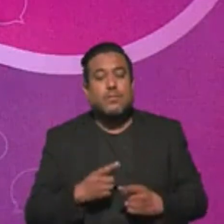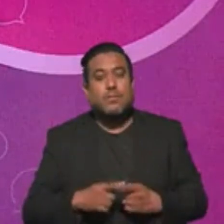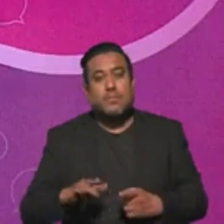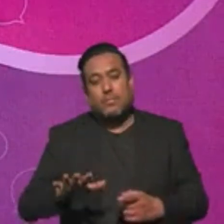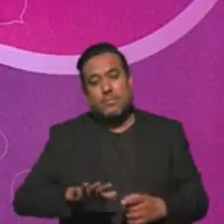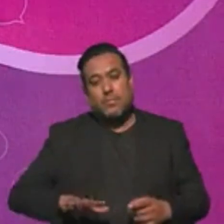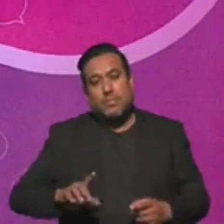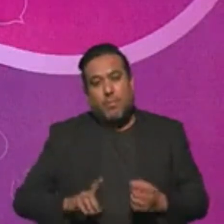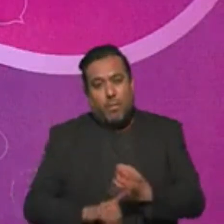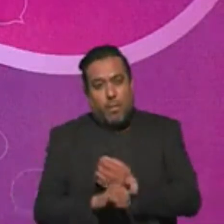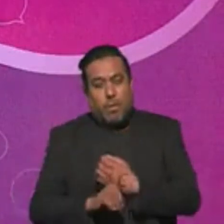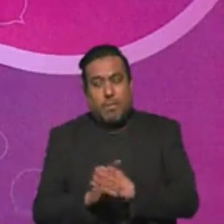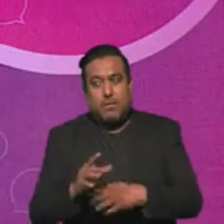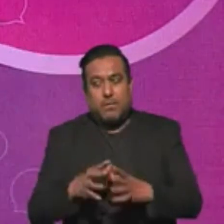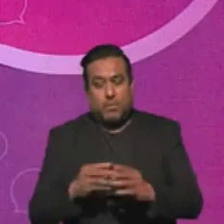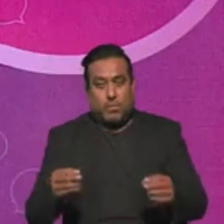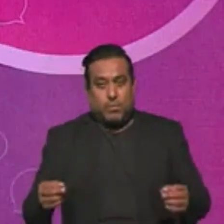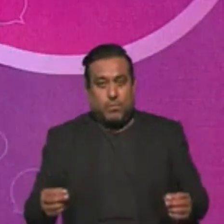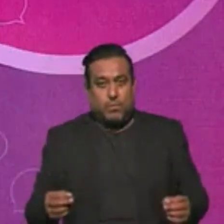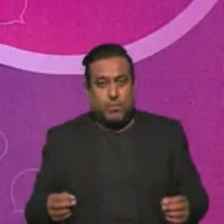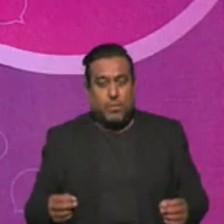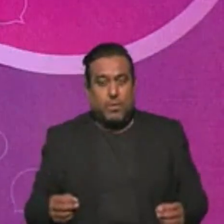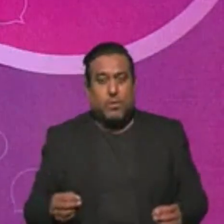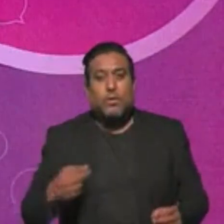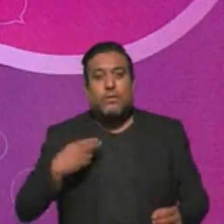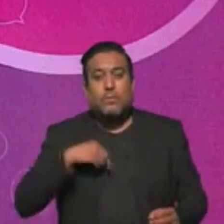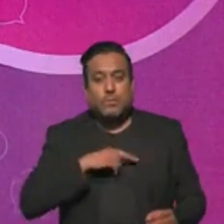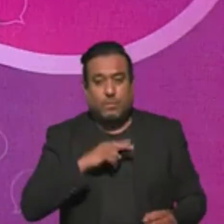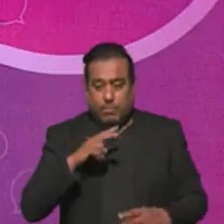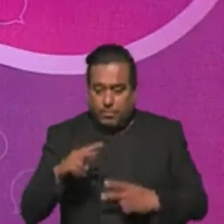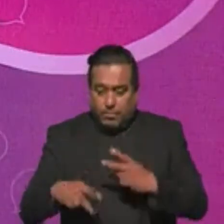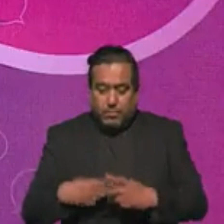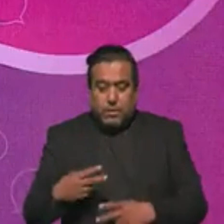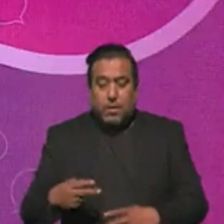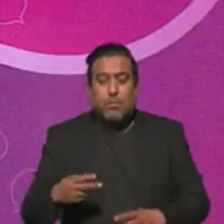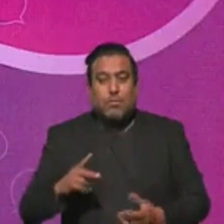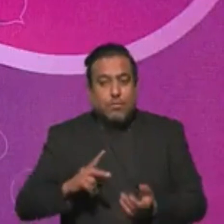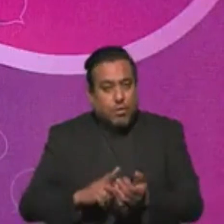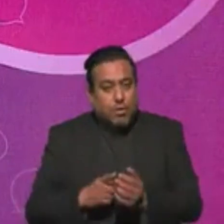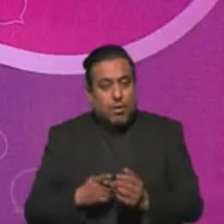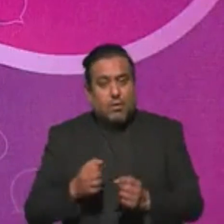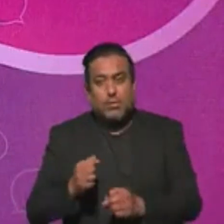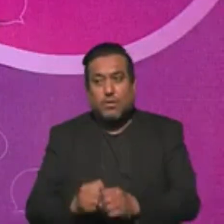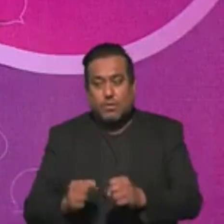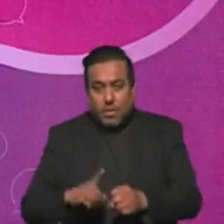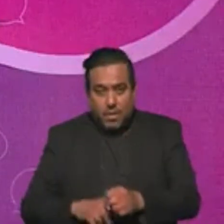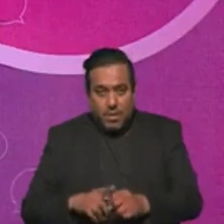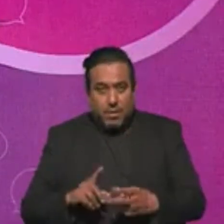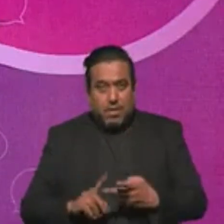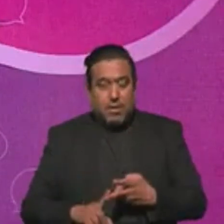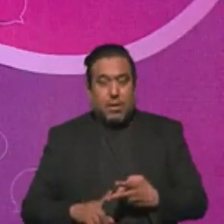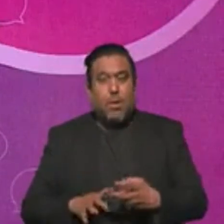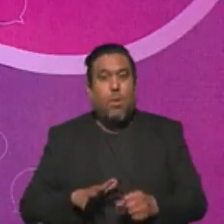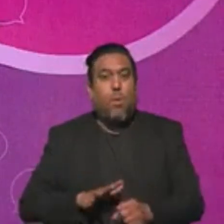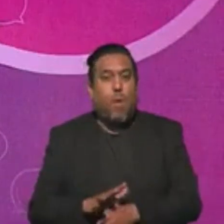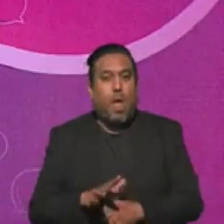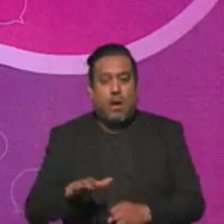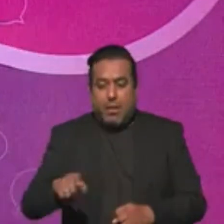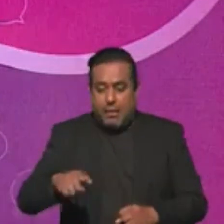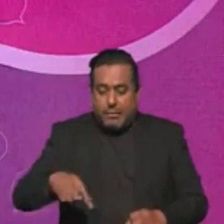los problemas nosotros vamos a recuperar nuestra sociedad vamos a atender las causas que